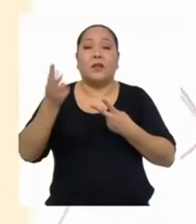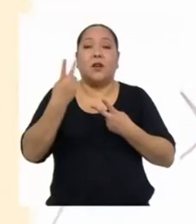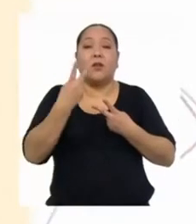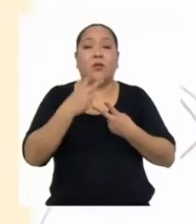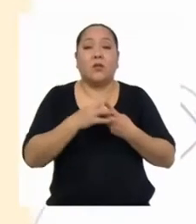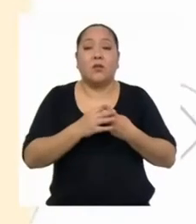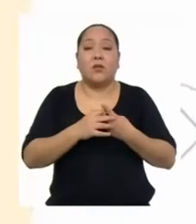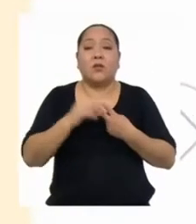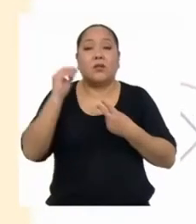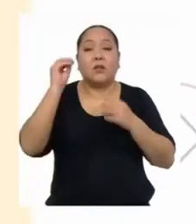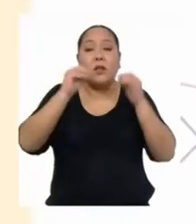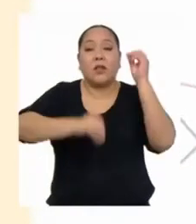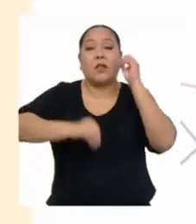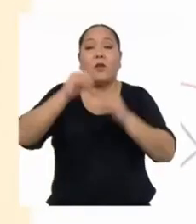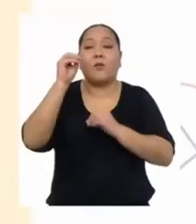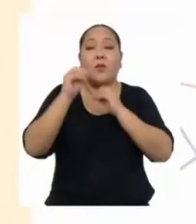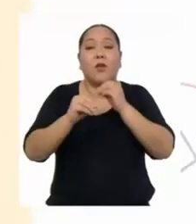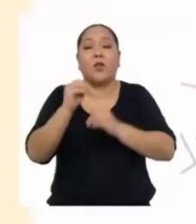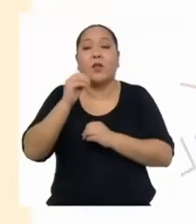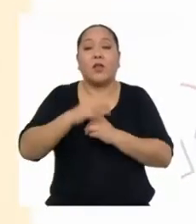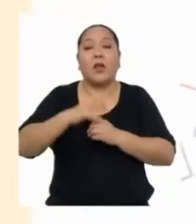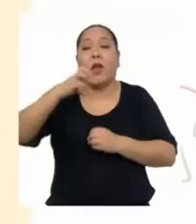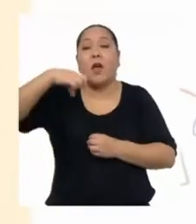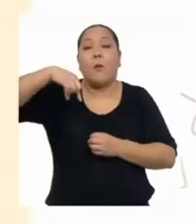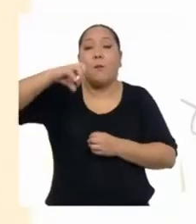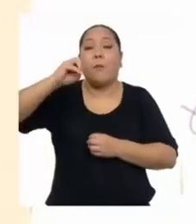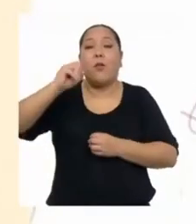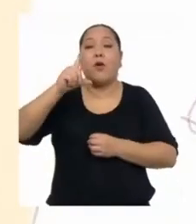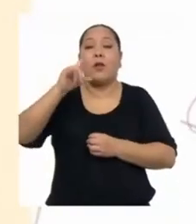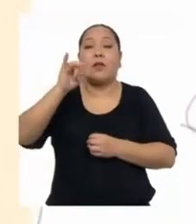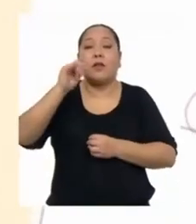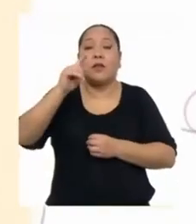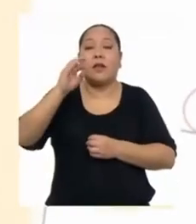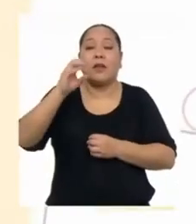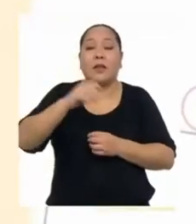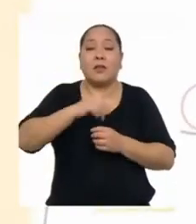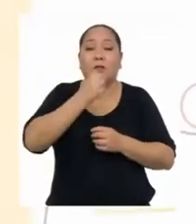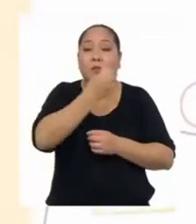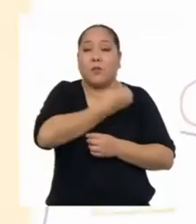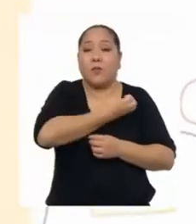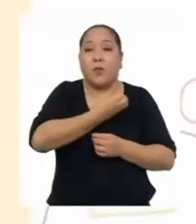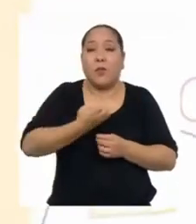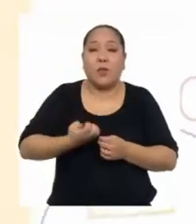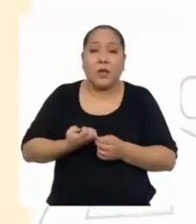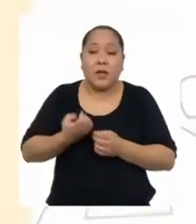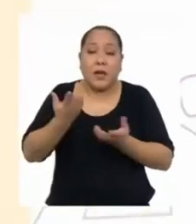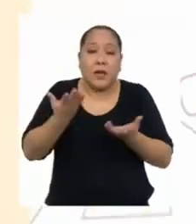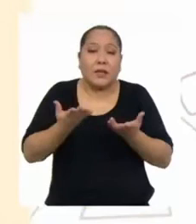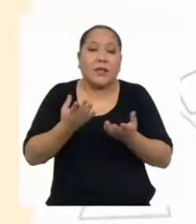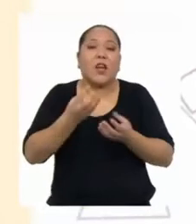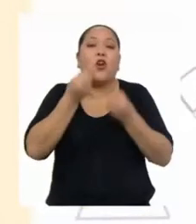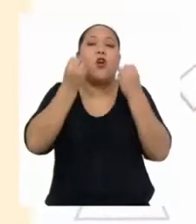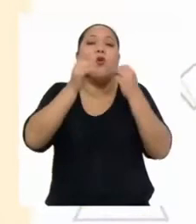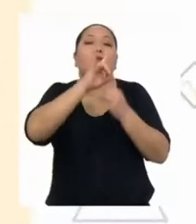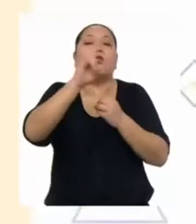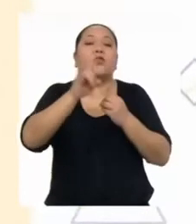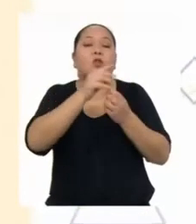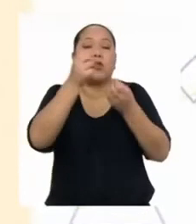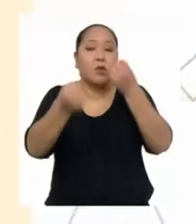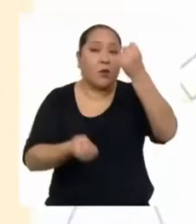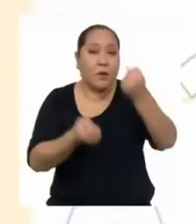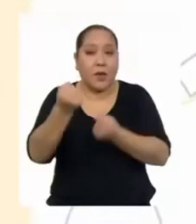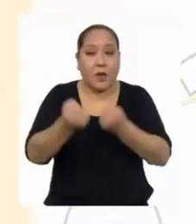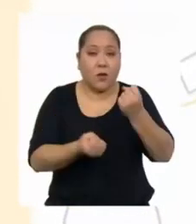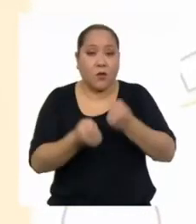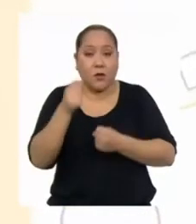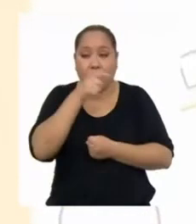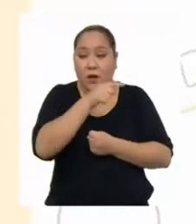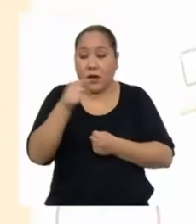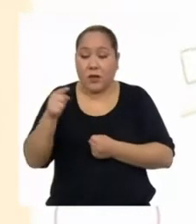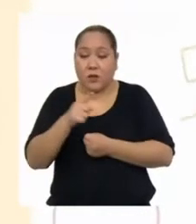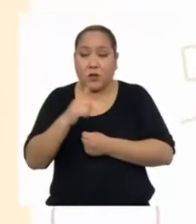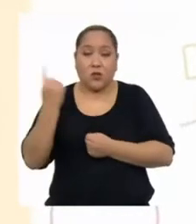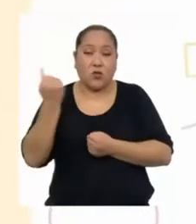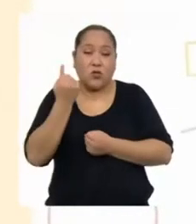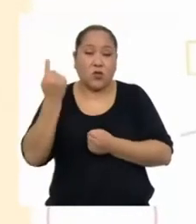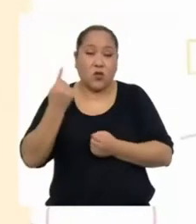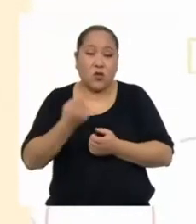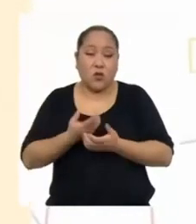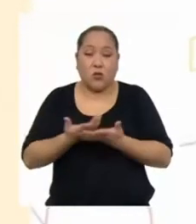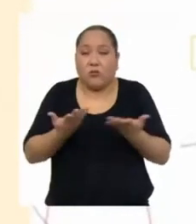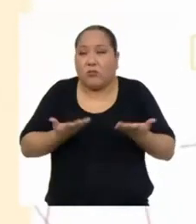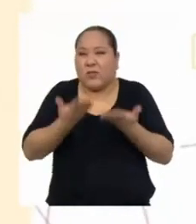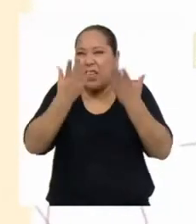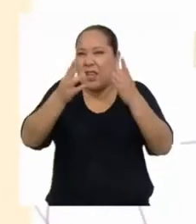implementar políticas públicas destinadas a la disminución del uso de vehículos, los cuales no solo producen